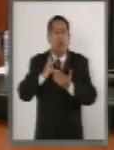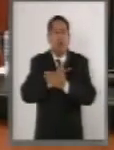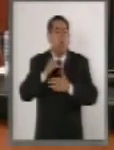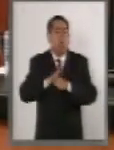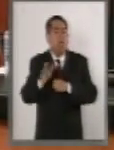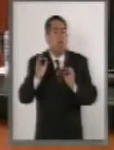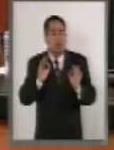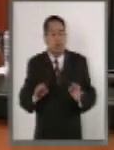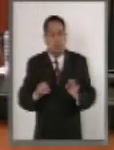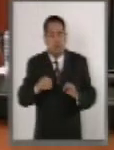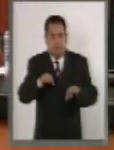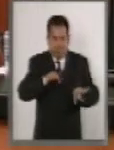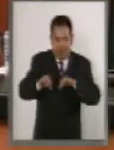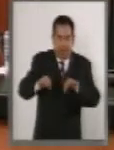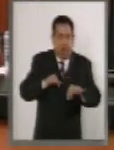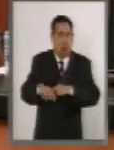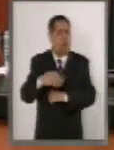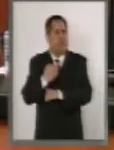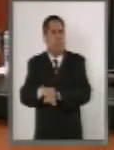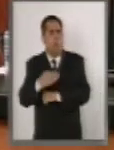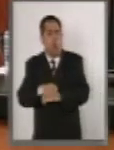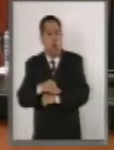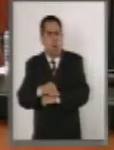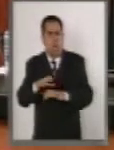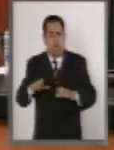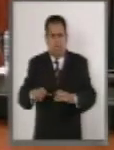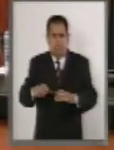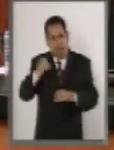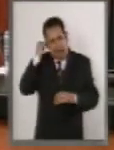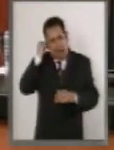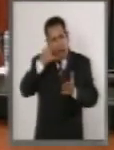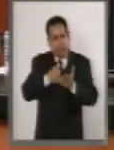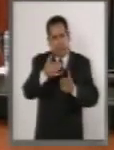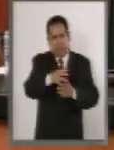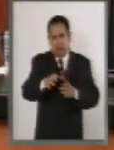el programa de trabajadores temporales de campesinos.